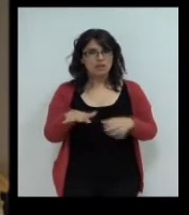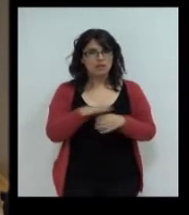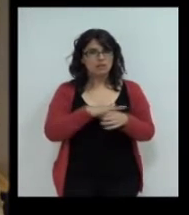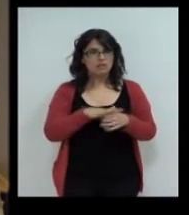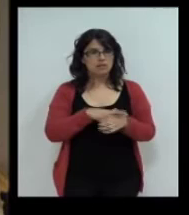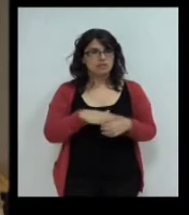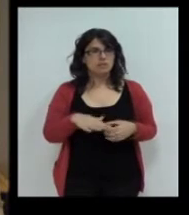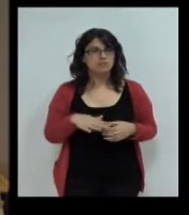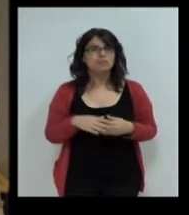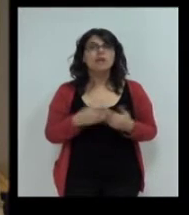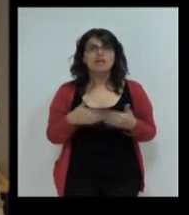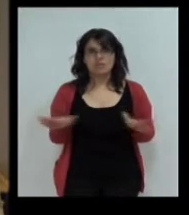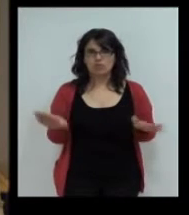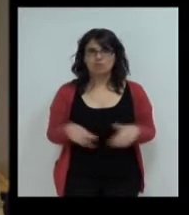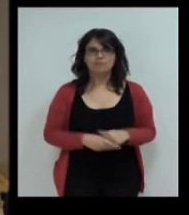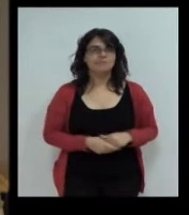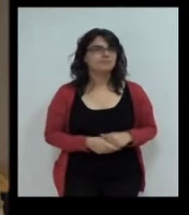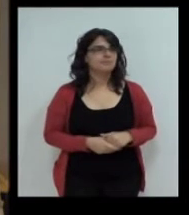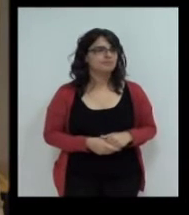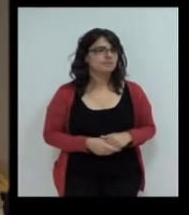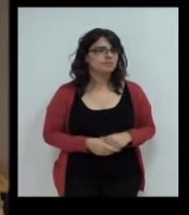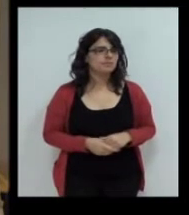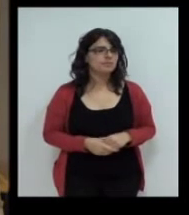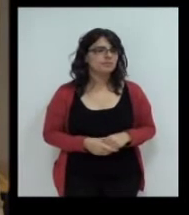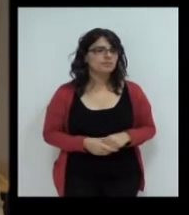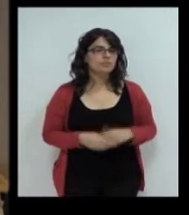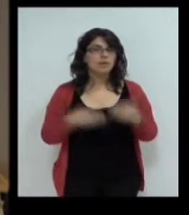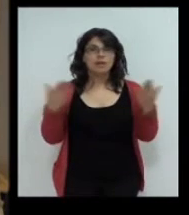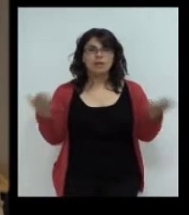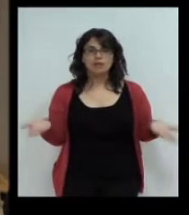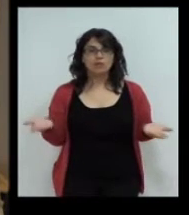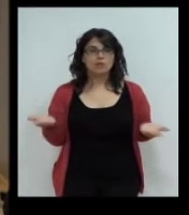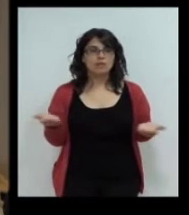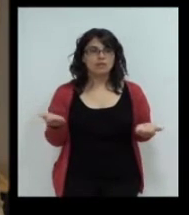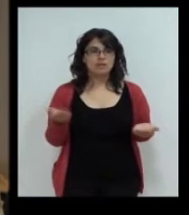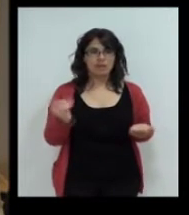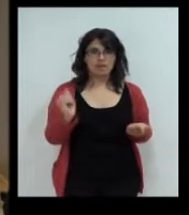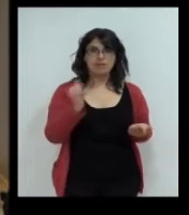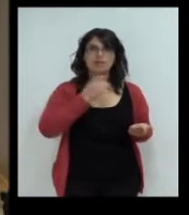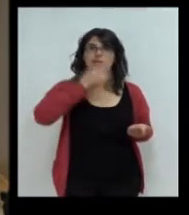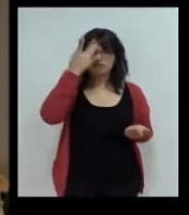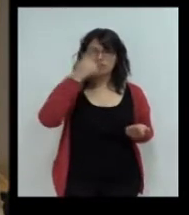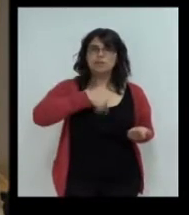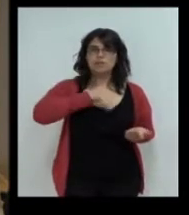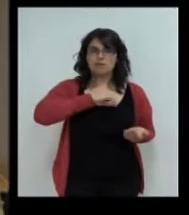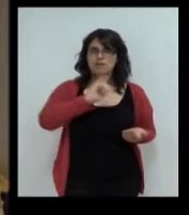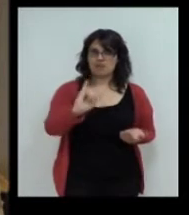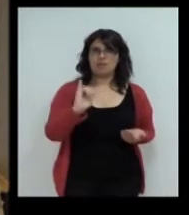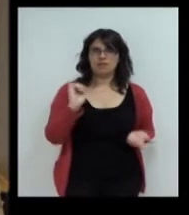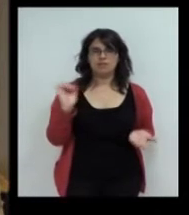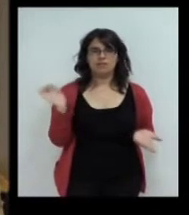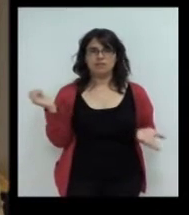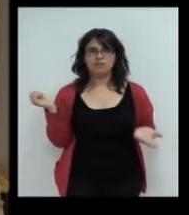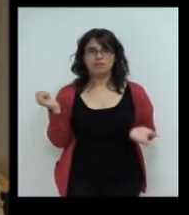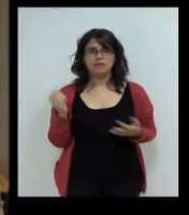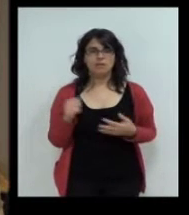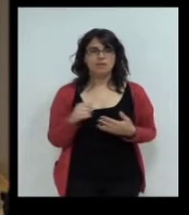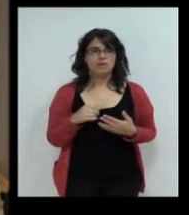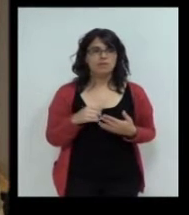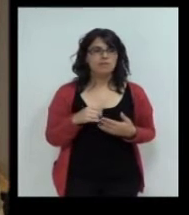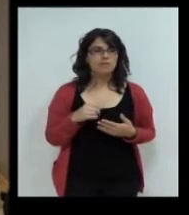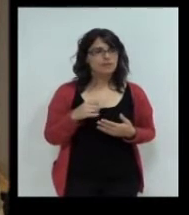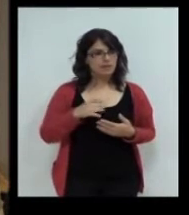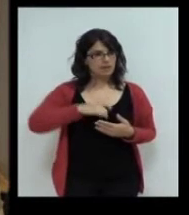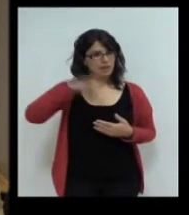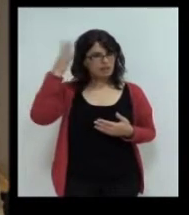de desarrollo y abierto. Entonces lo tenemos ahí. Existe una iniciativa en España, que exista